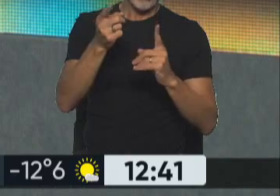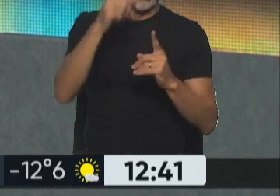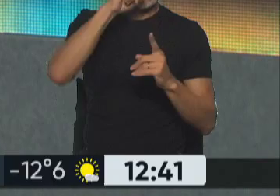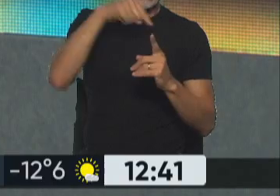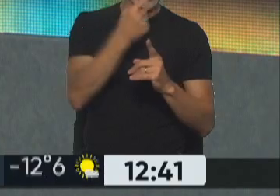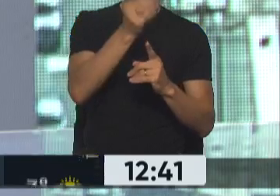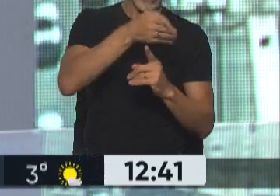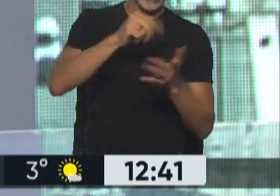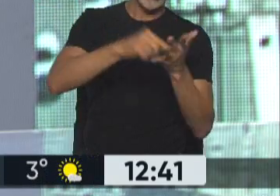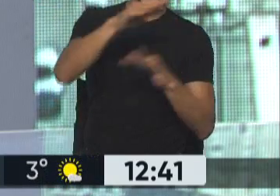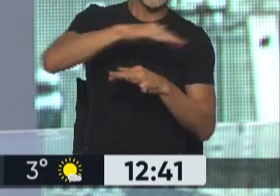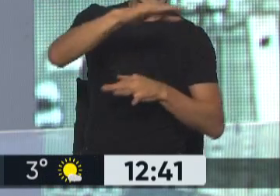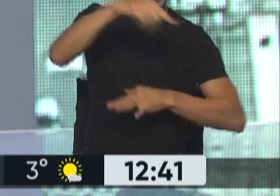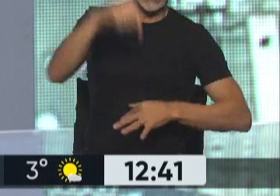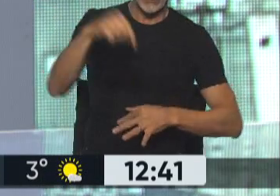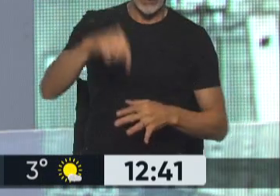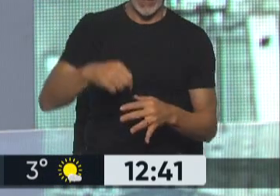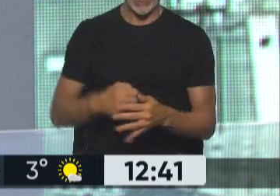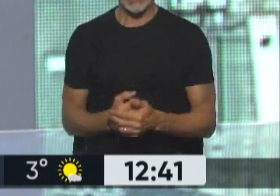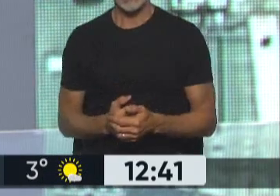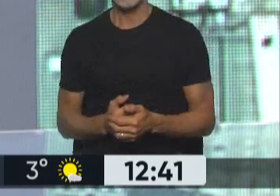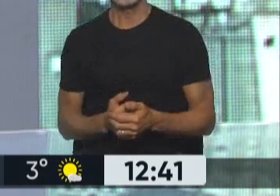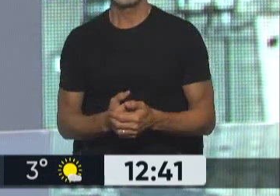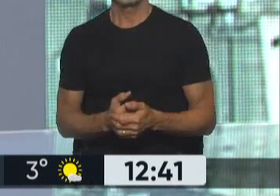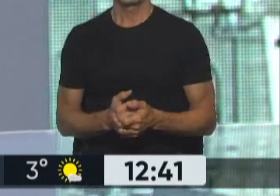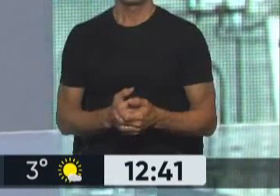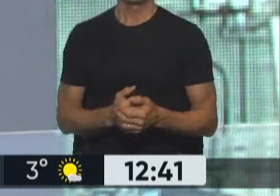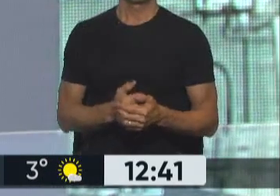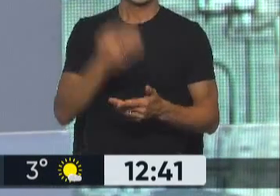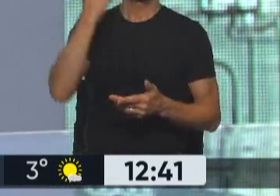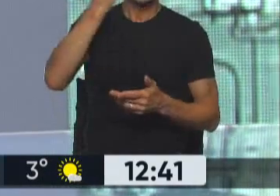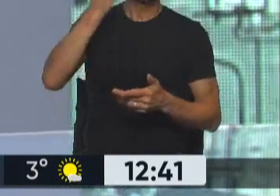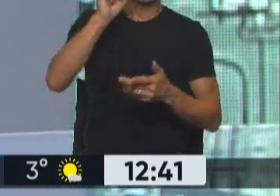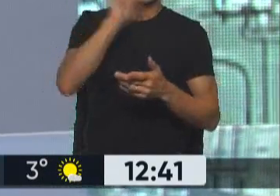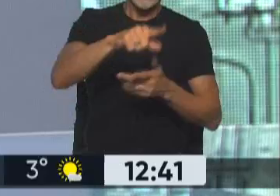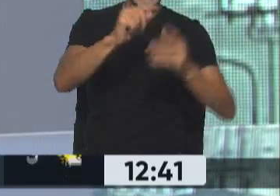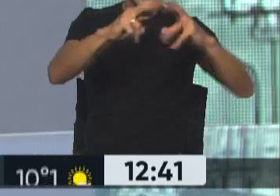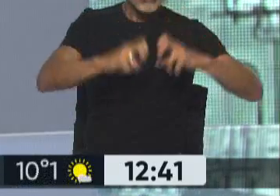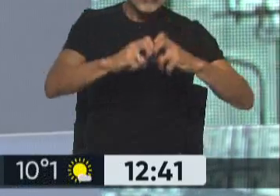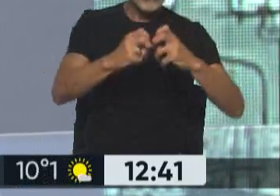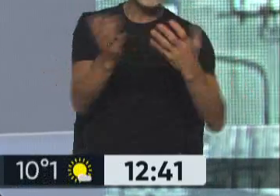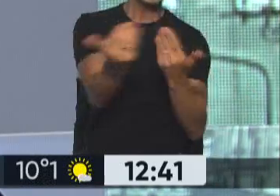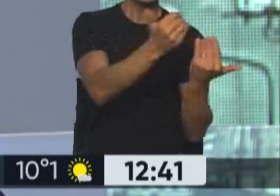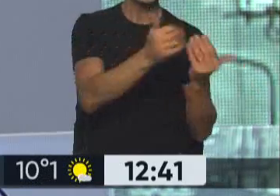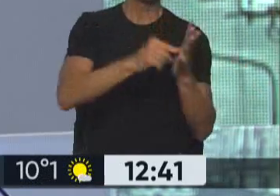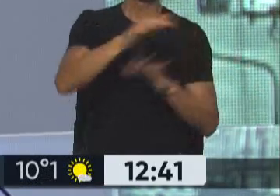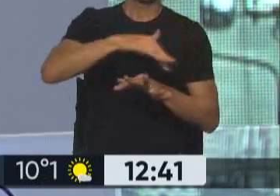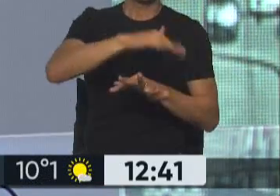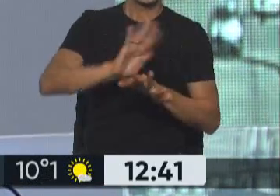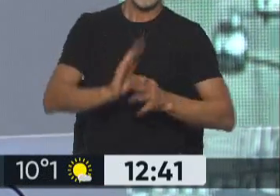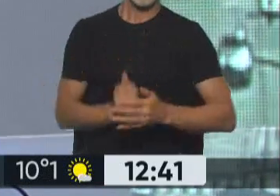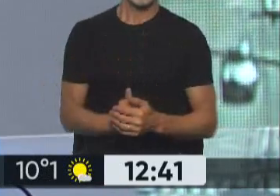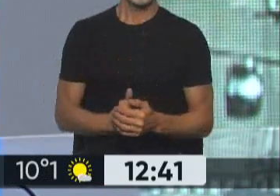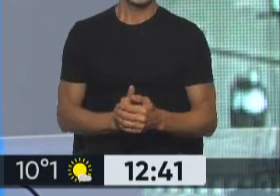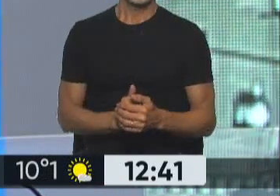este que brinda la ciudad o la dirección de estadísticas de la ciudad siendo amplios digamos por supuesto